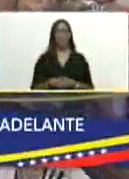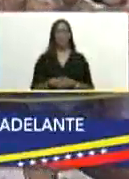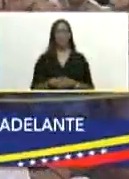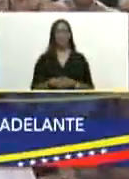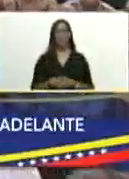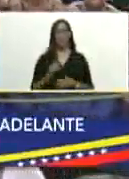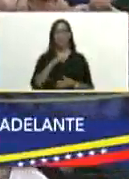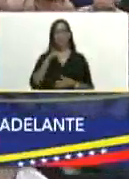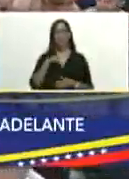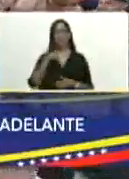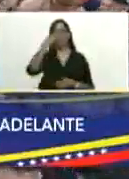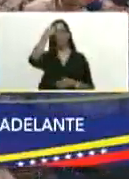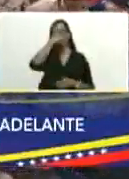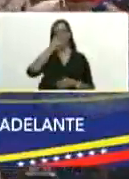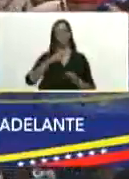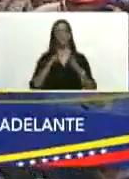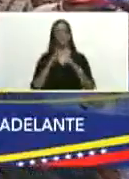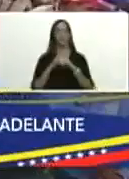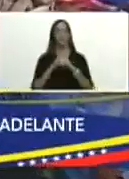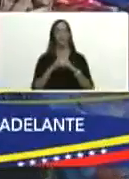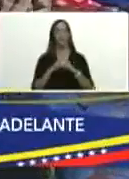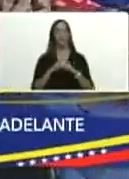que nuestro pueblo conozca